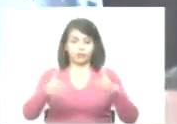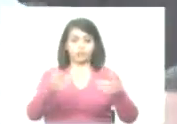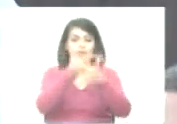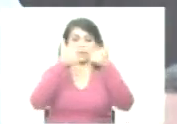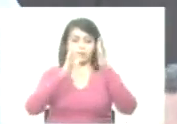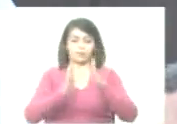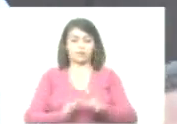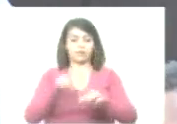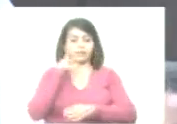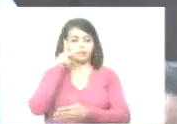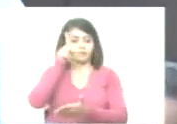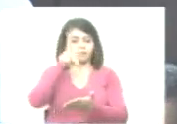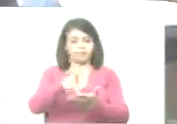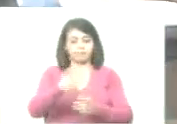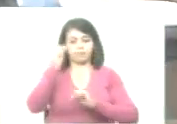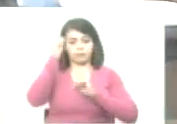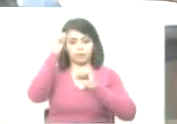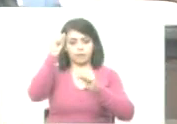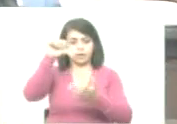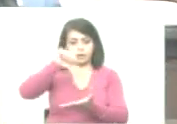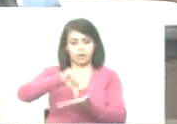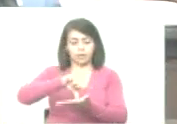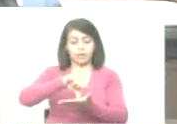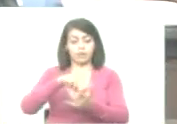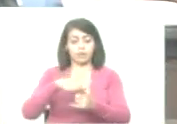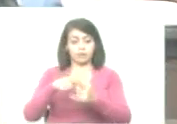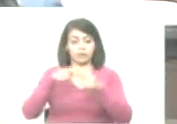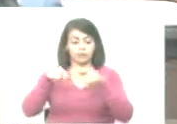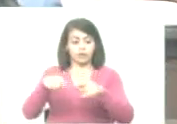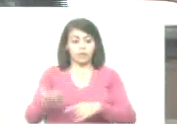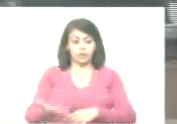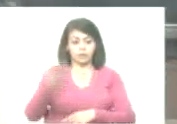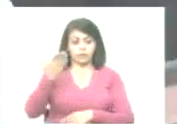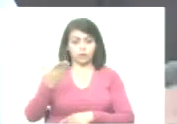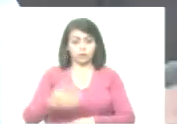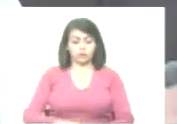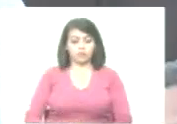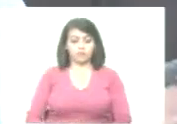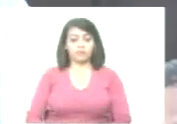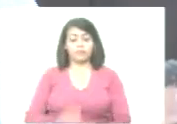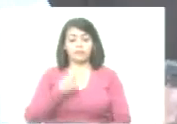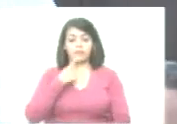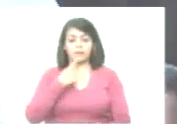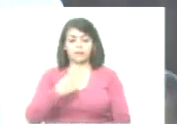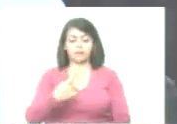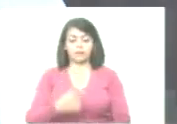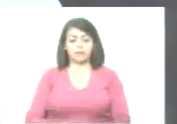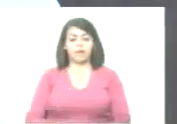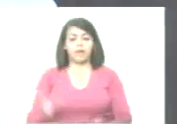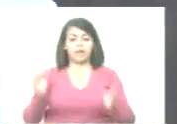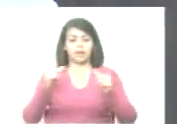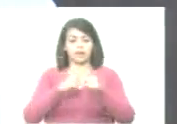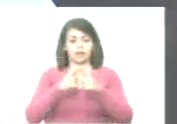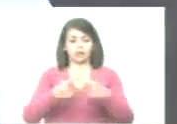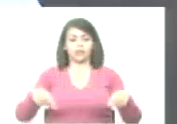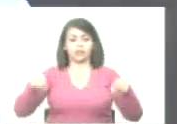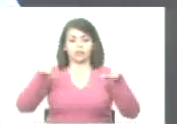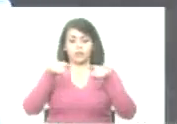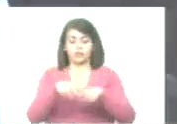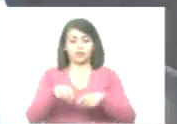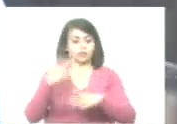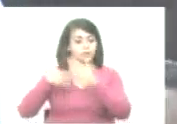libertador llegara victorioso a la capital. Así que es importante mencionar este acontecimiento que